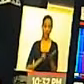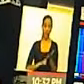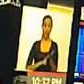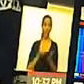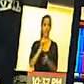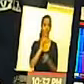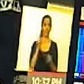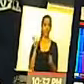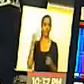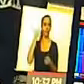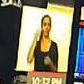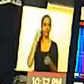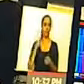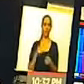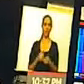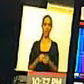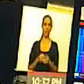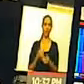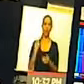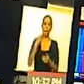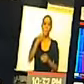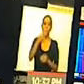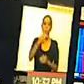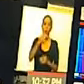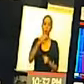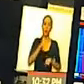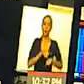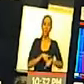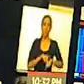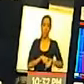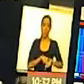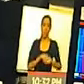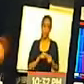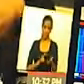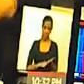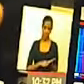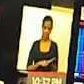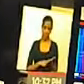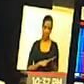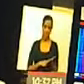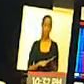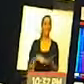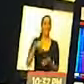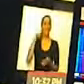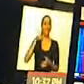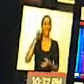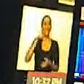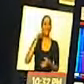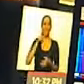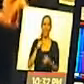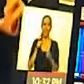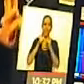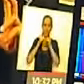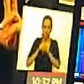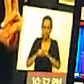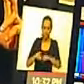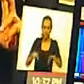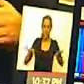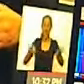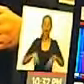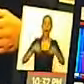personajes saben que les queda poco tiempo, ¿verdad? Y que necesitan desplegar nuevamente